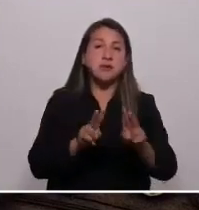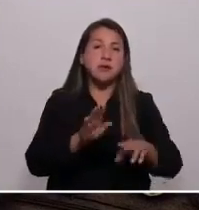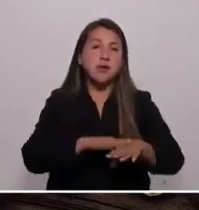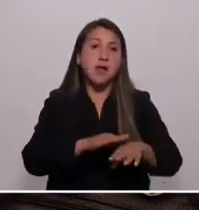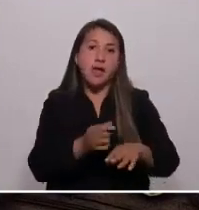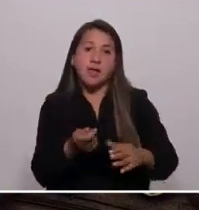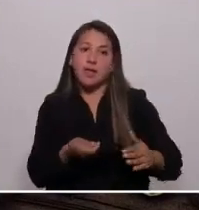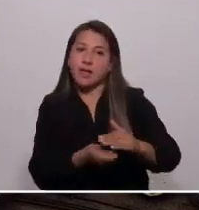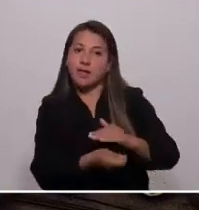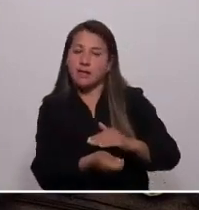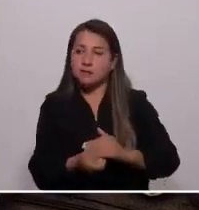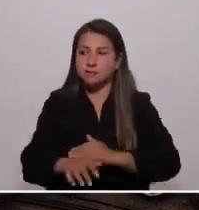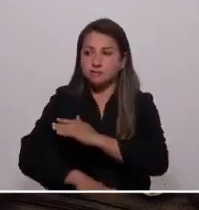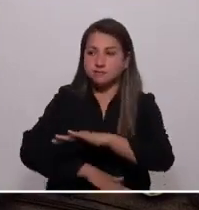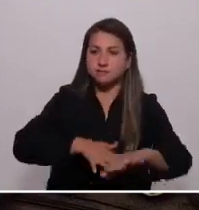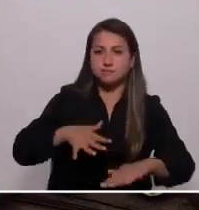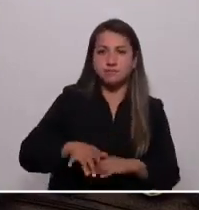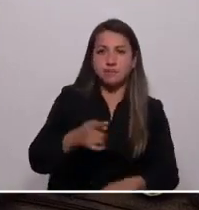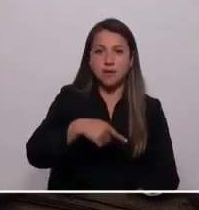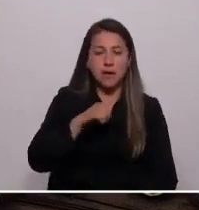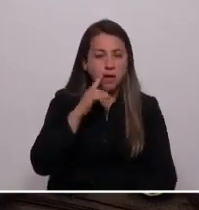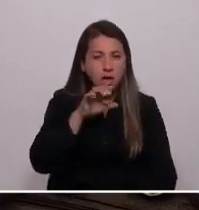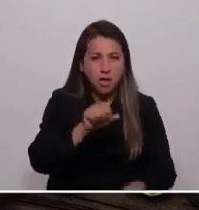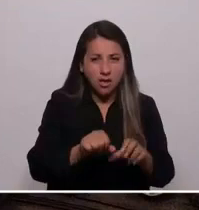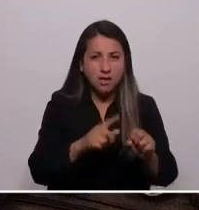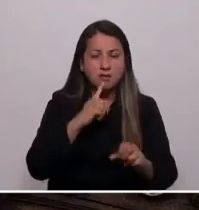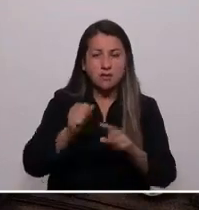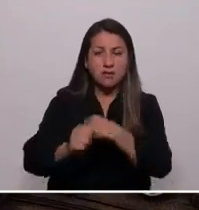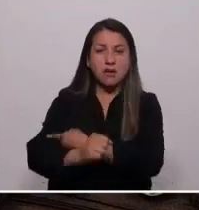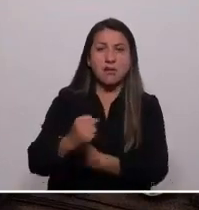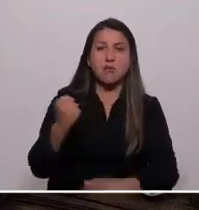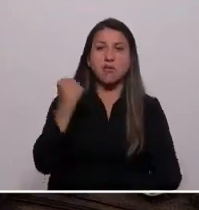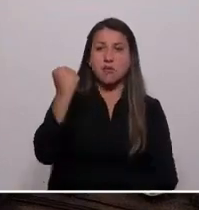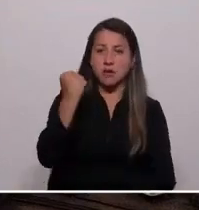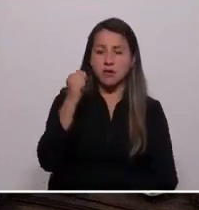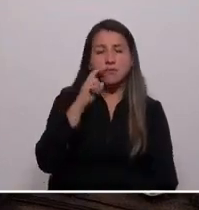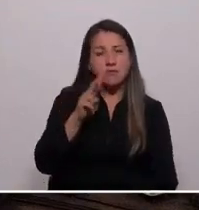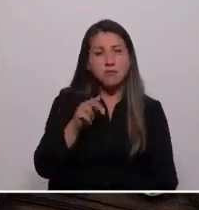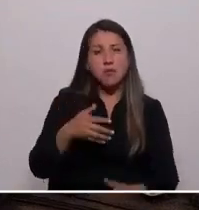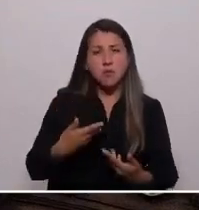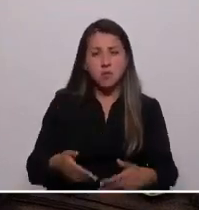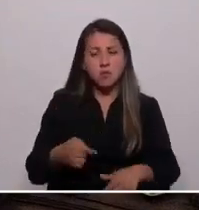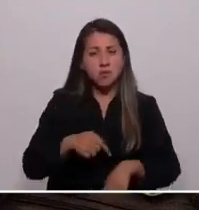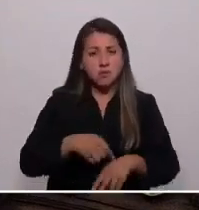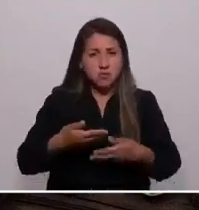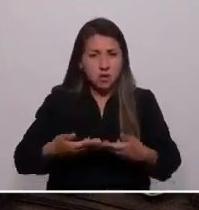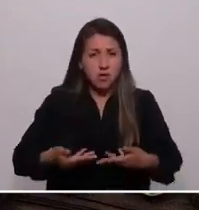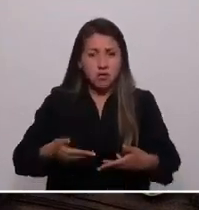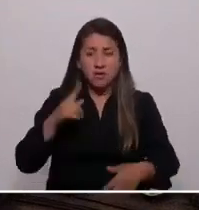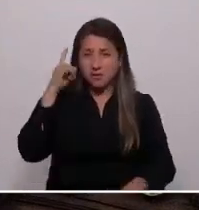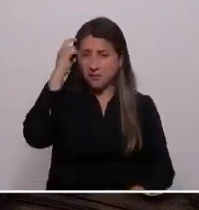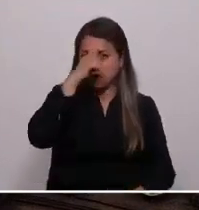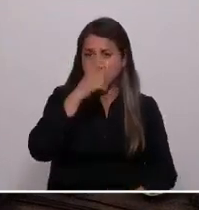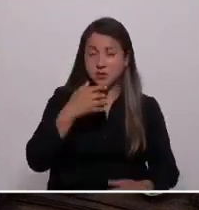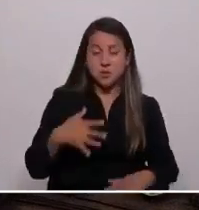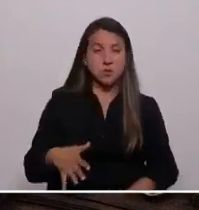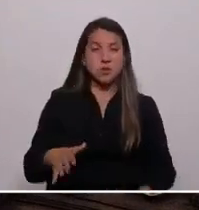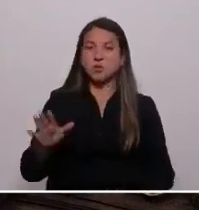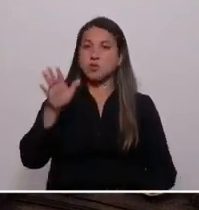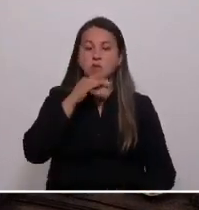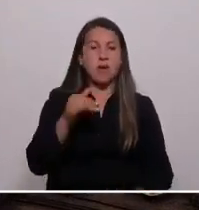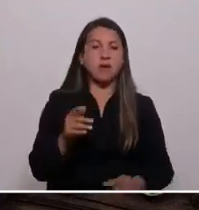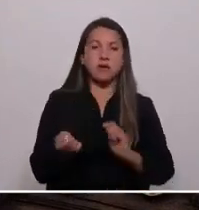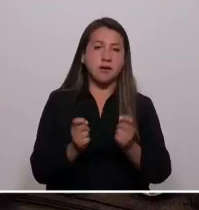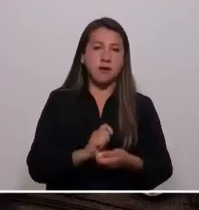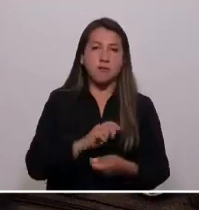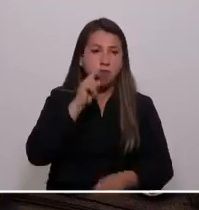corruptivas de quienes detentan el poder nos encontramos en un momento histórico en un momento de inflexión justamente porque vemos